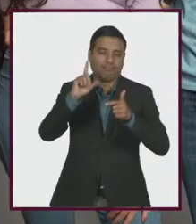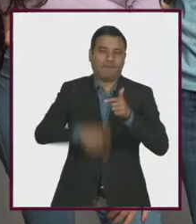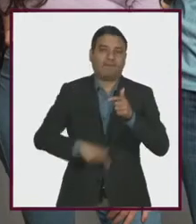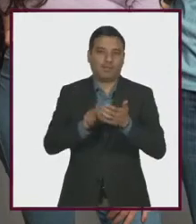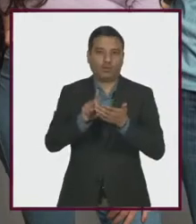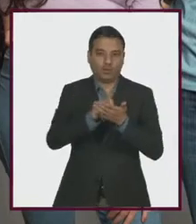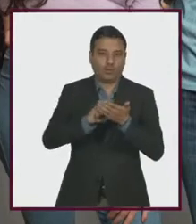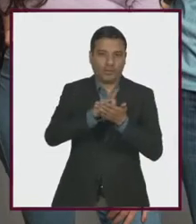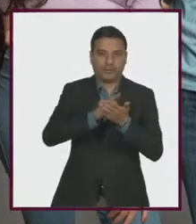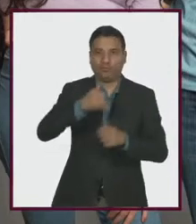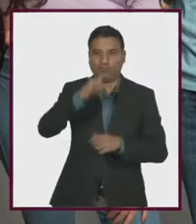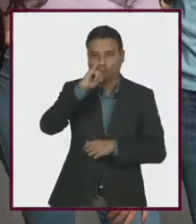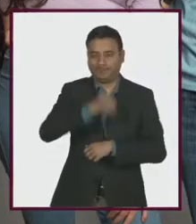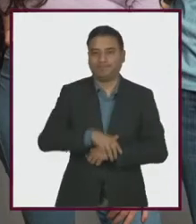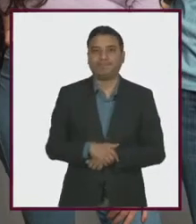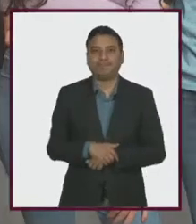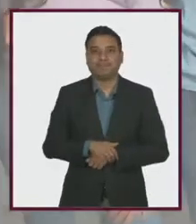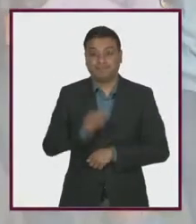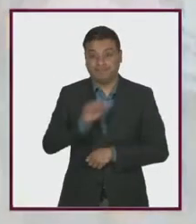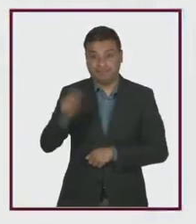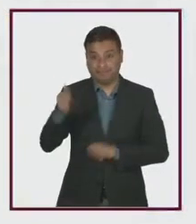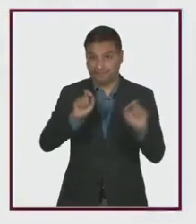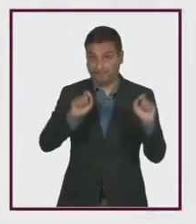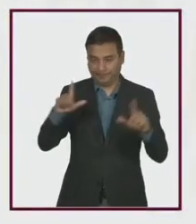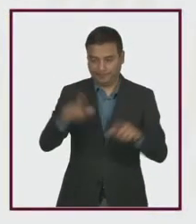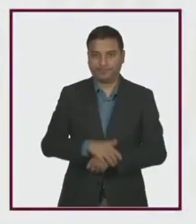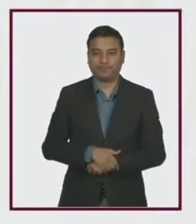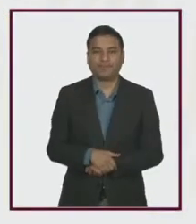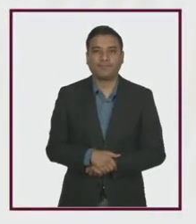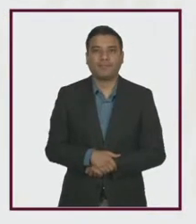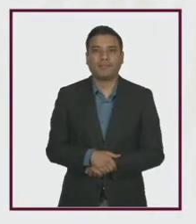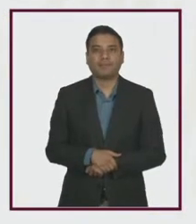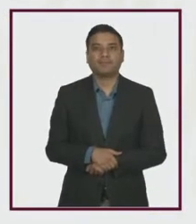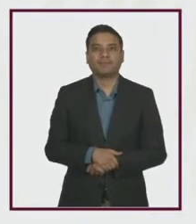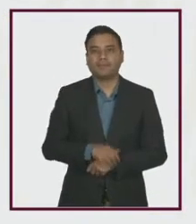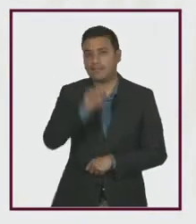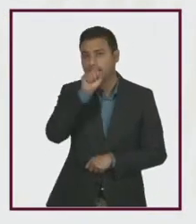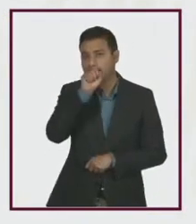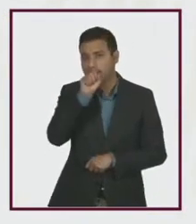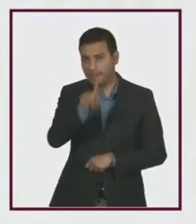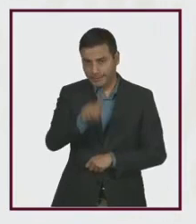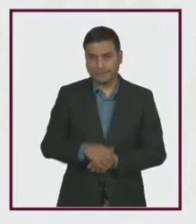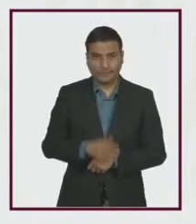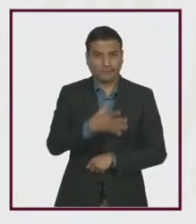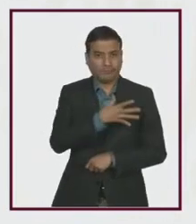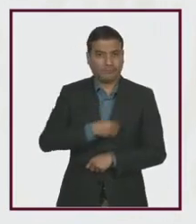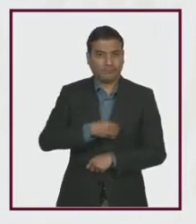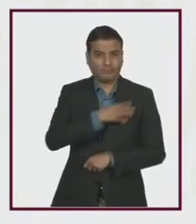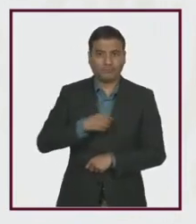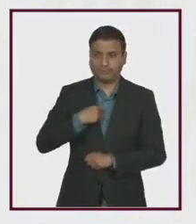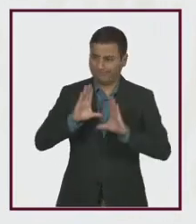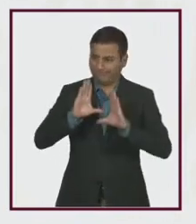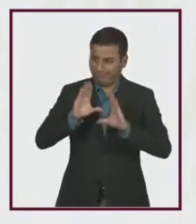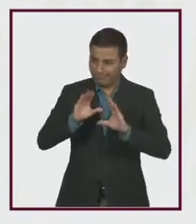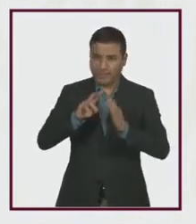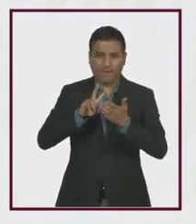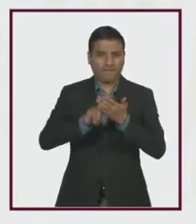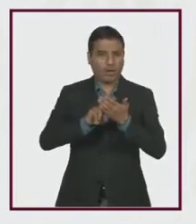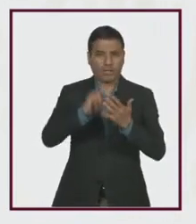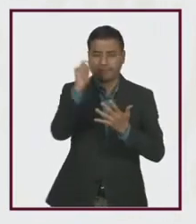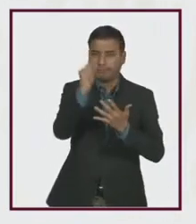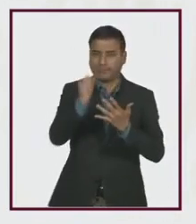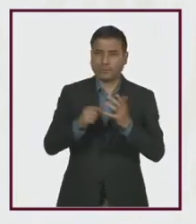saludables. La que sigue, por favor. Educar con valores positivos justamente hacia la vida, ¿no? Cuando solicitamos